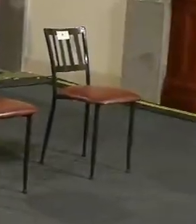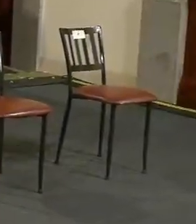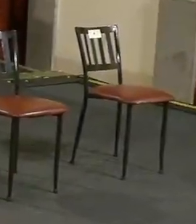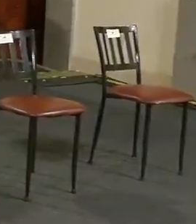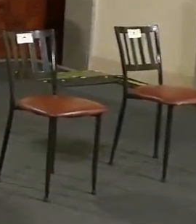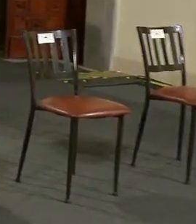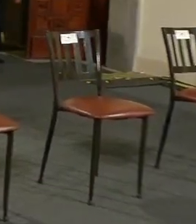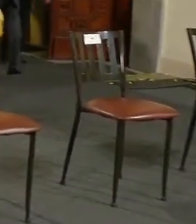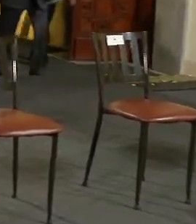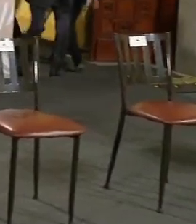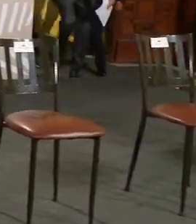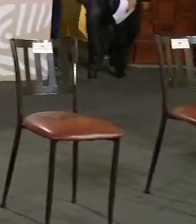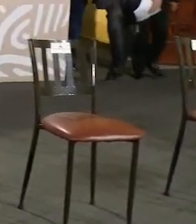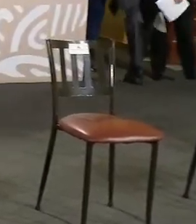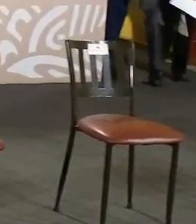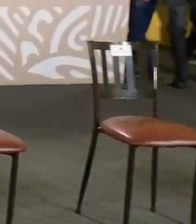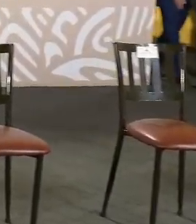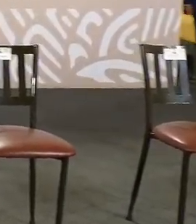Buenos días.